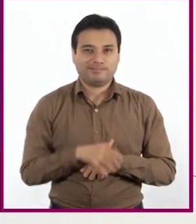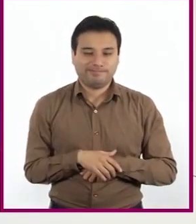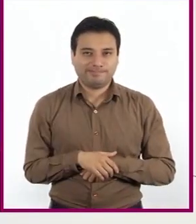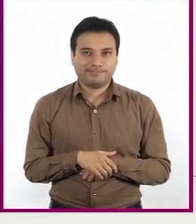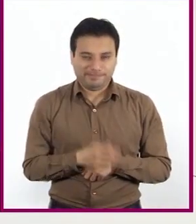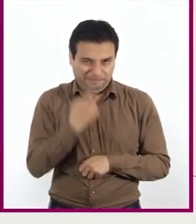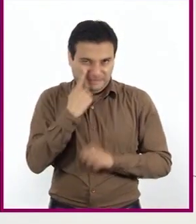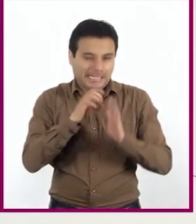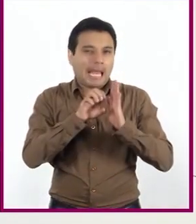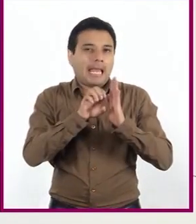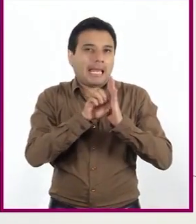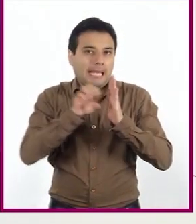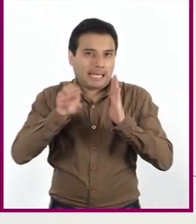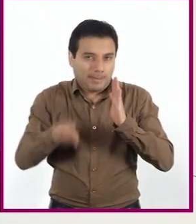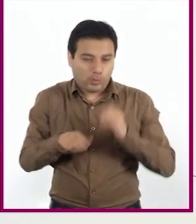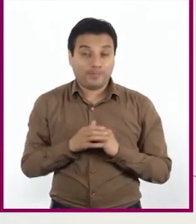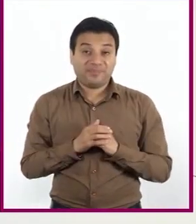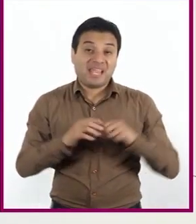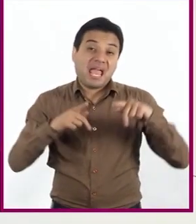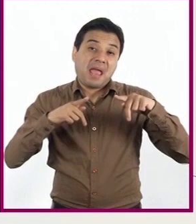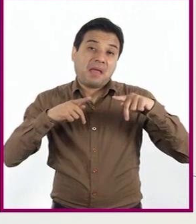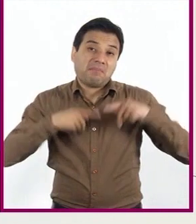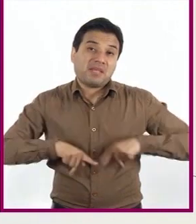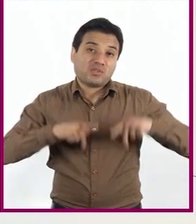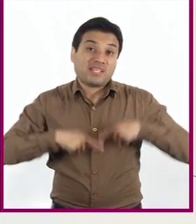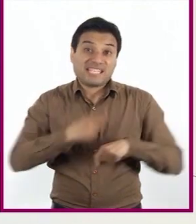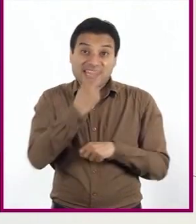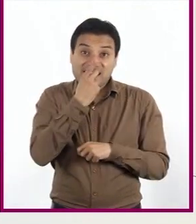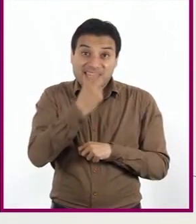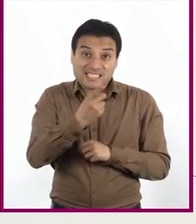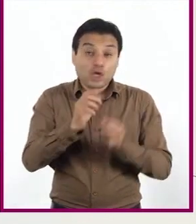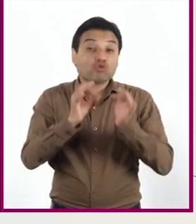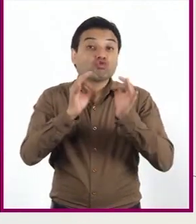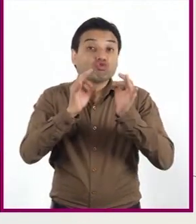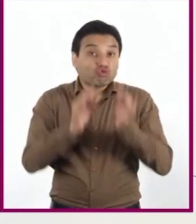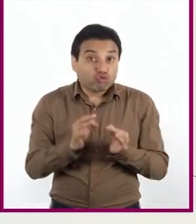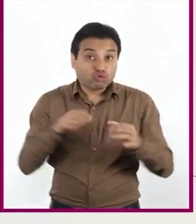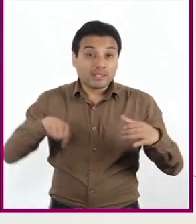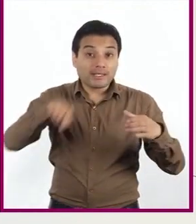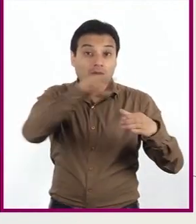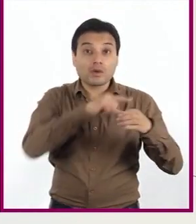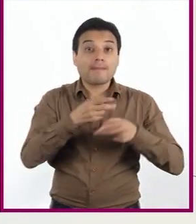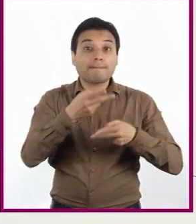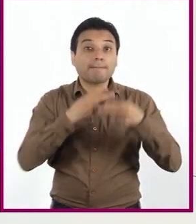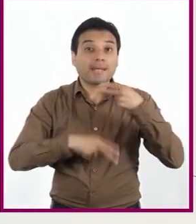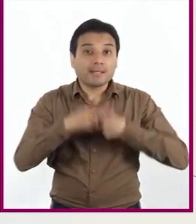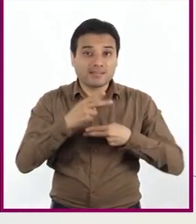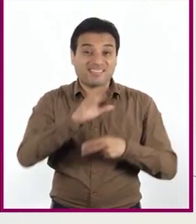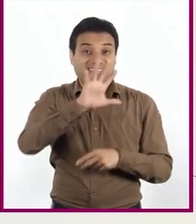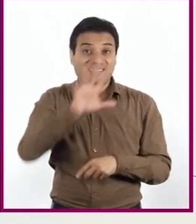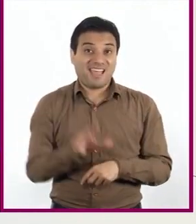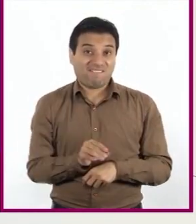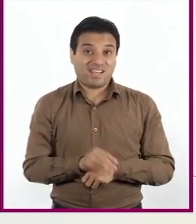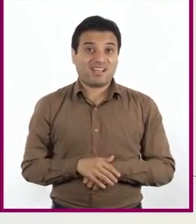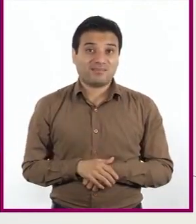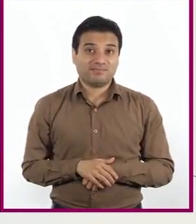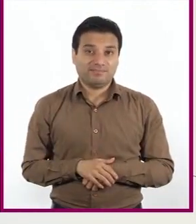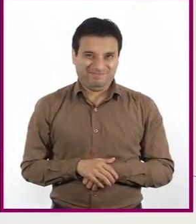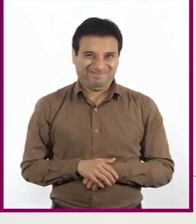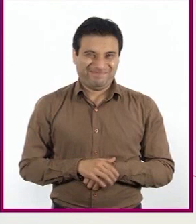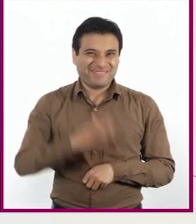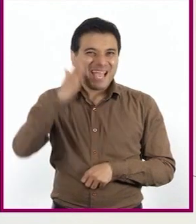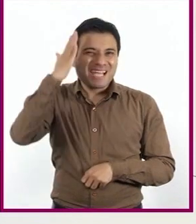Por ejemplo, hay gente que dice que la cultura olmeca tiene origen africano y que las famosas